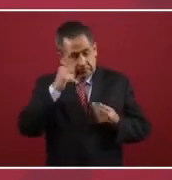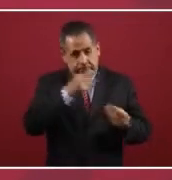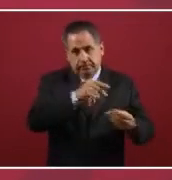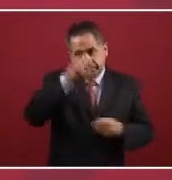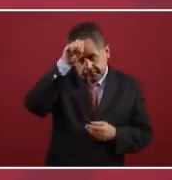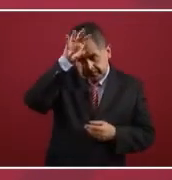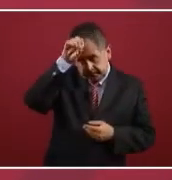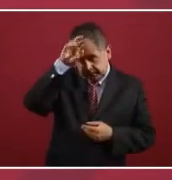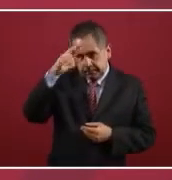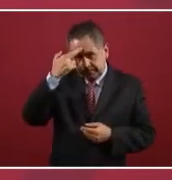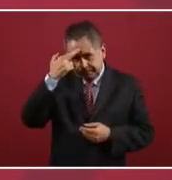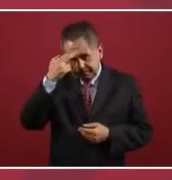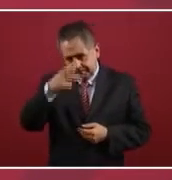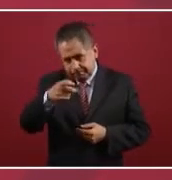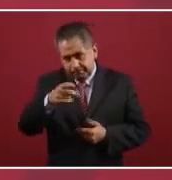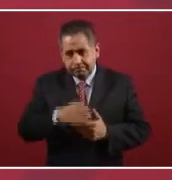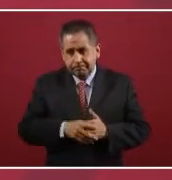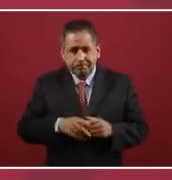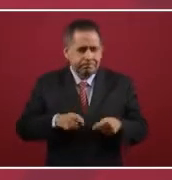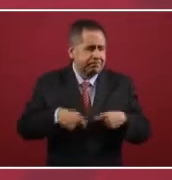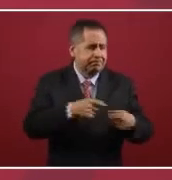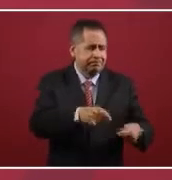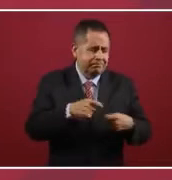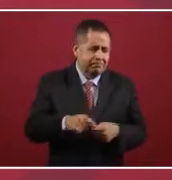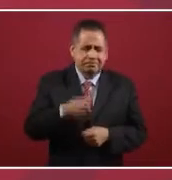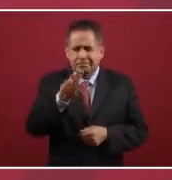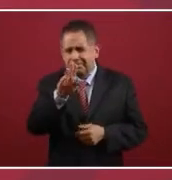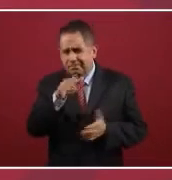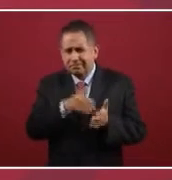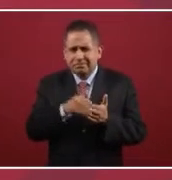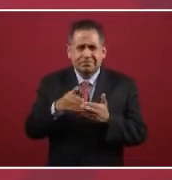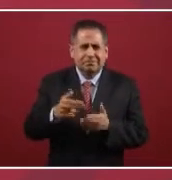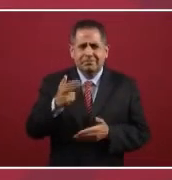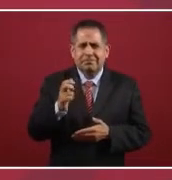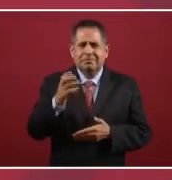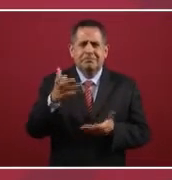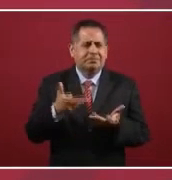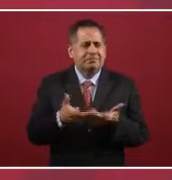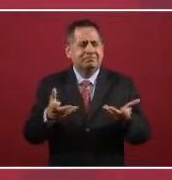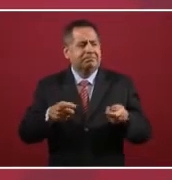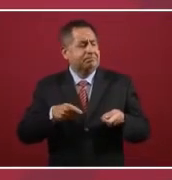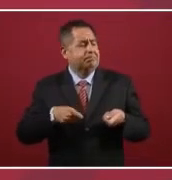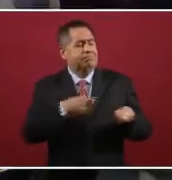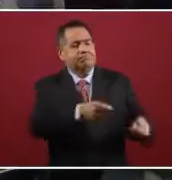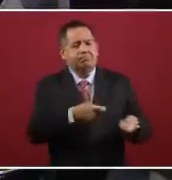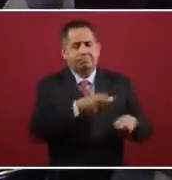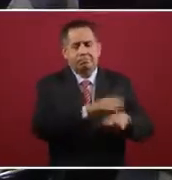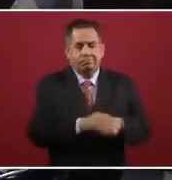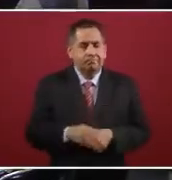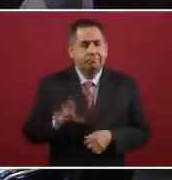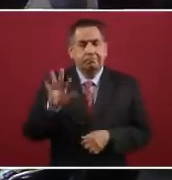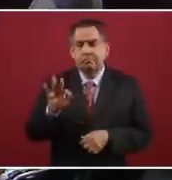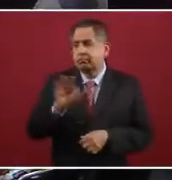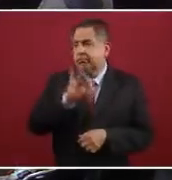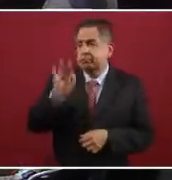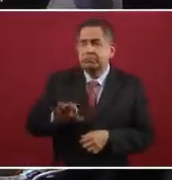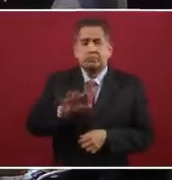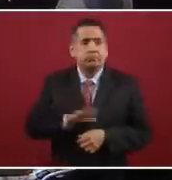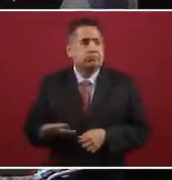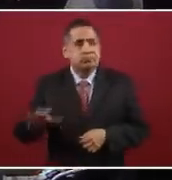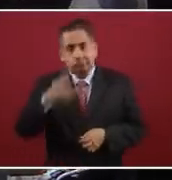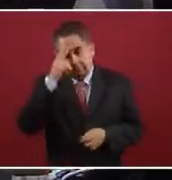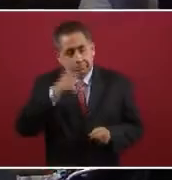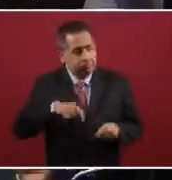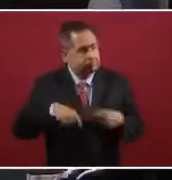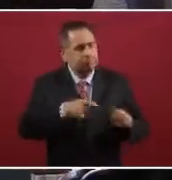minera? Llegaron a entregar 90 millones de hectáreas, del 40% del territorio